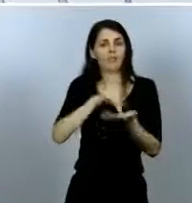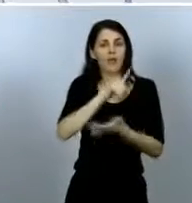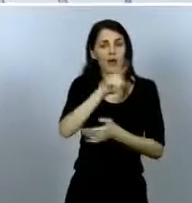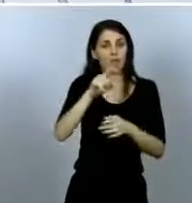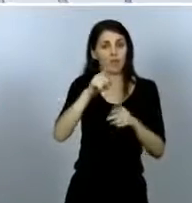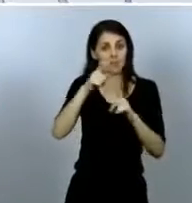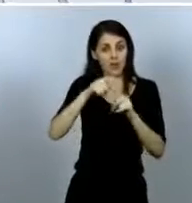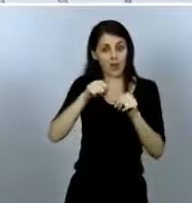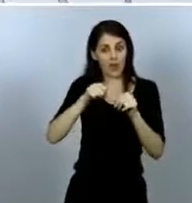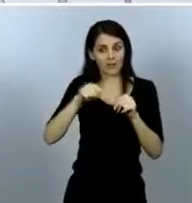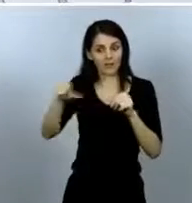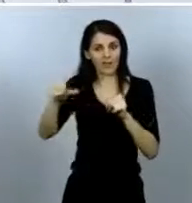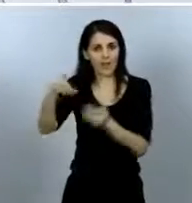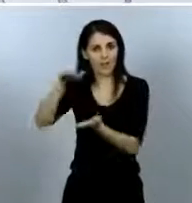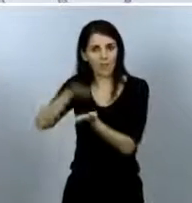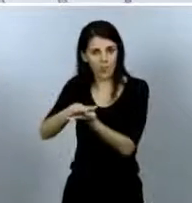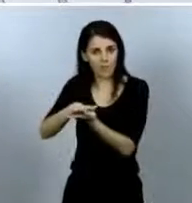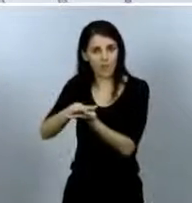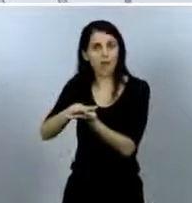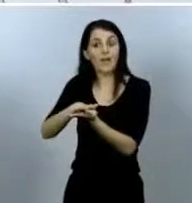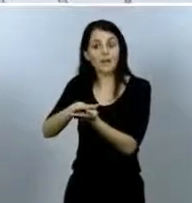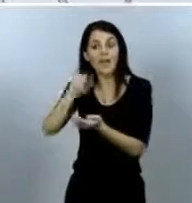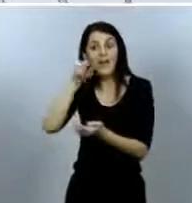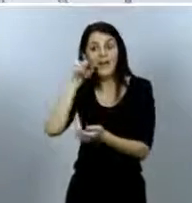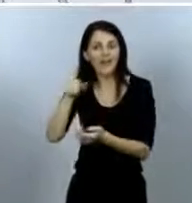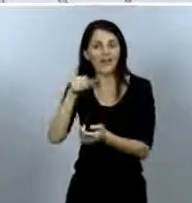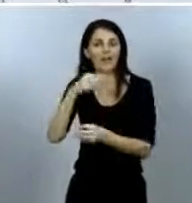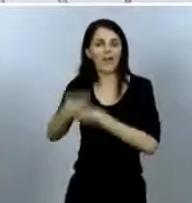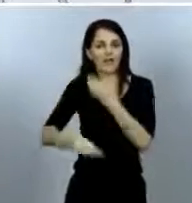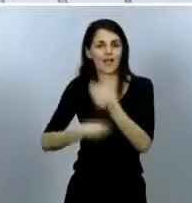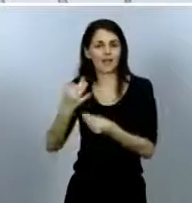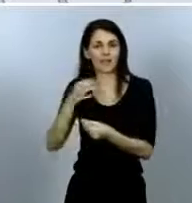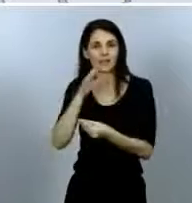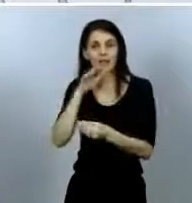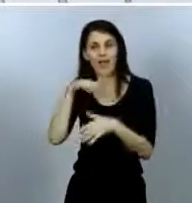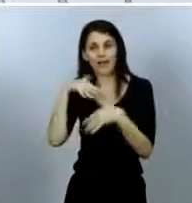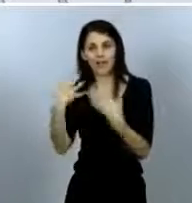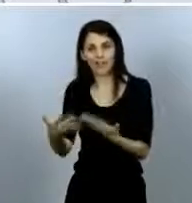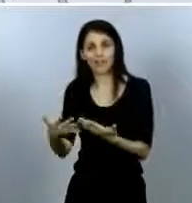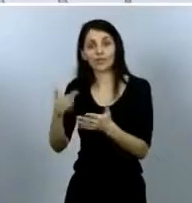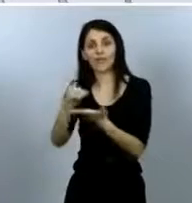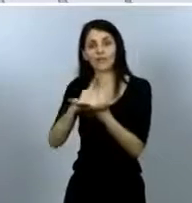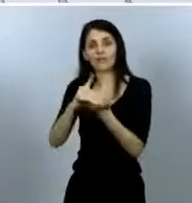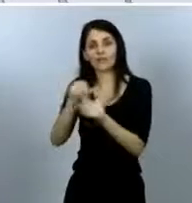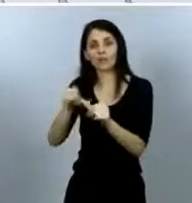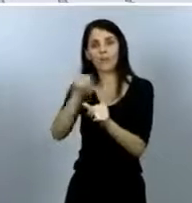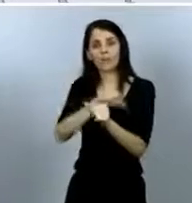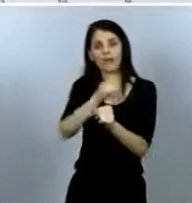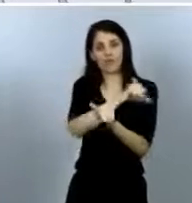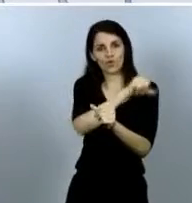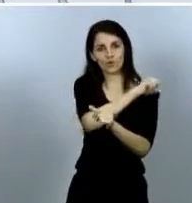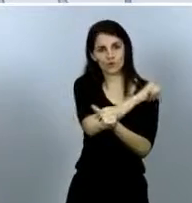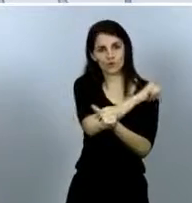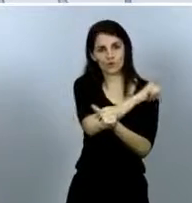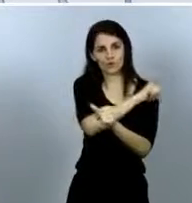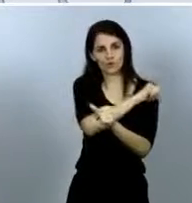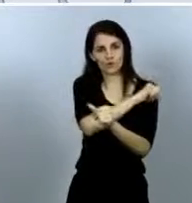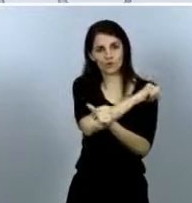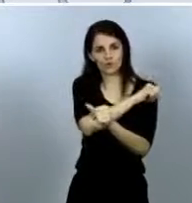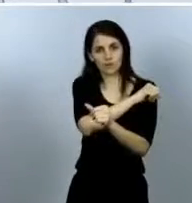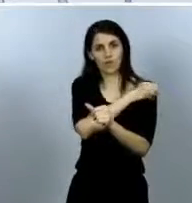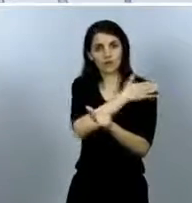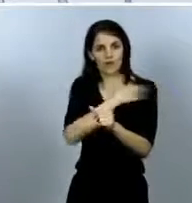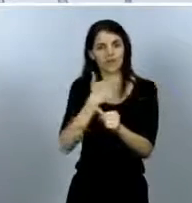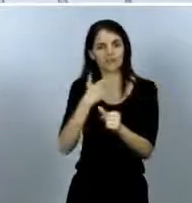sencilla y mucho más rápida se debería actualizar los datos previos de pacientes fallecidos antes del día 10 cuando